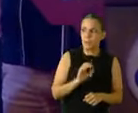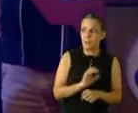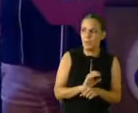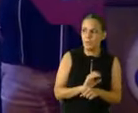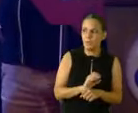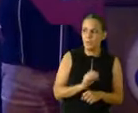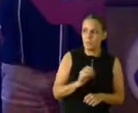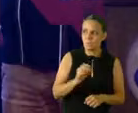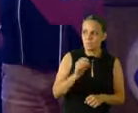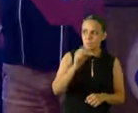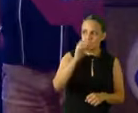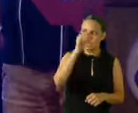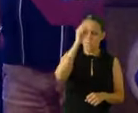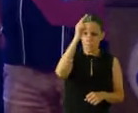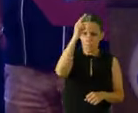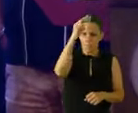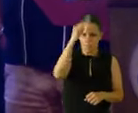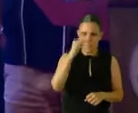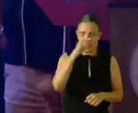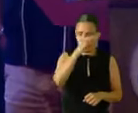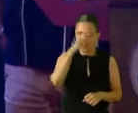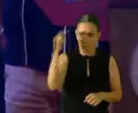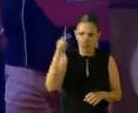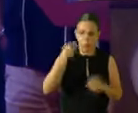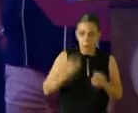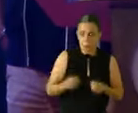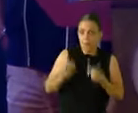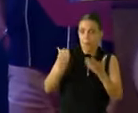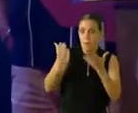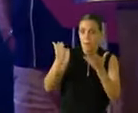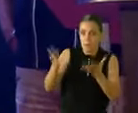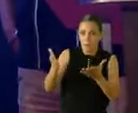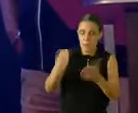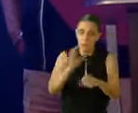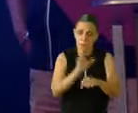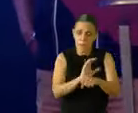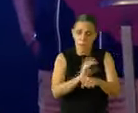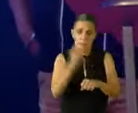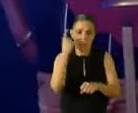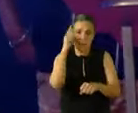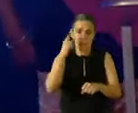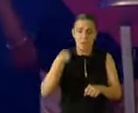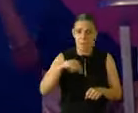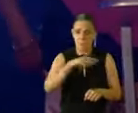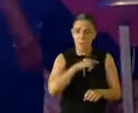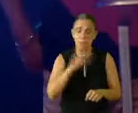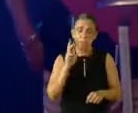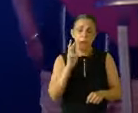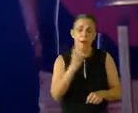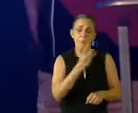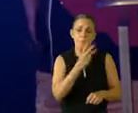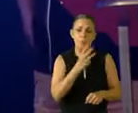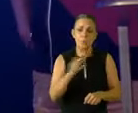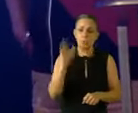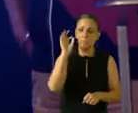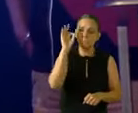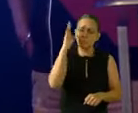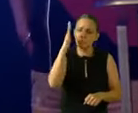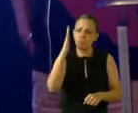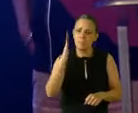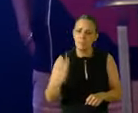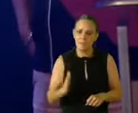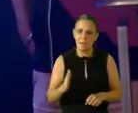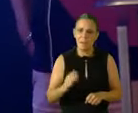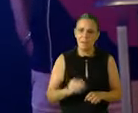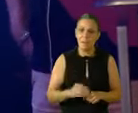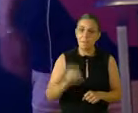apóstol para que ministrara. La adoración que hubo en ese lugar fue algo sobrenatural. Son experiencias únicas que marcan su vida,